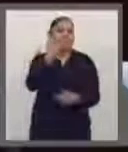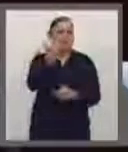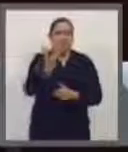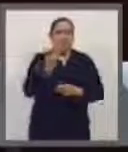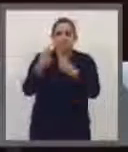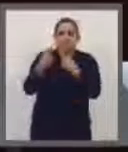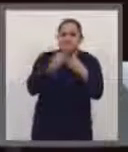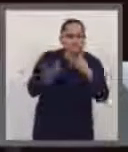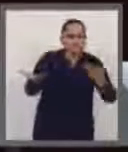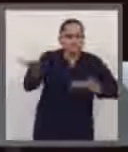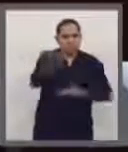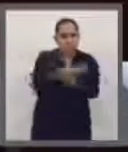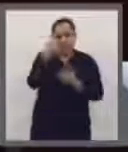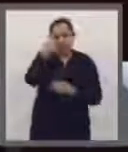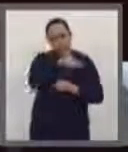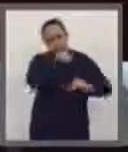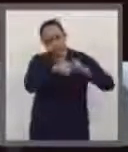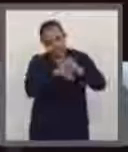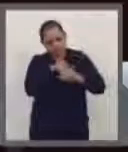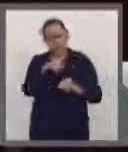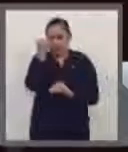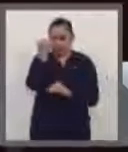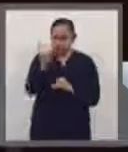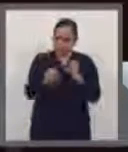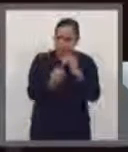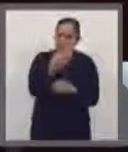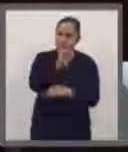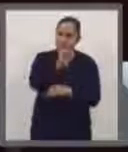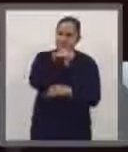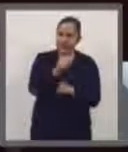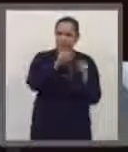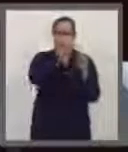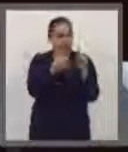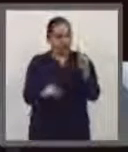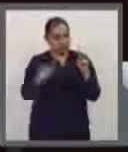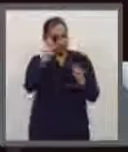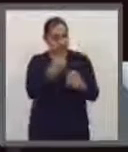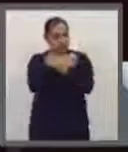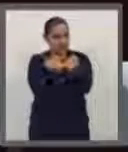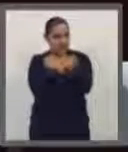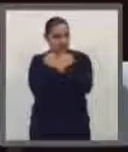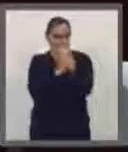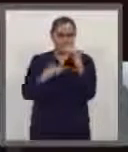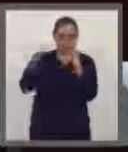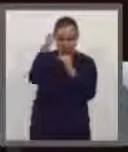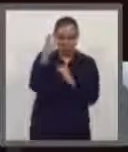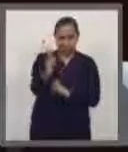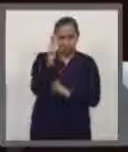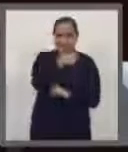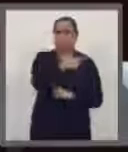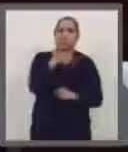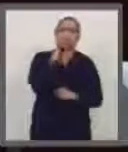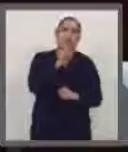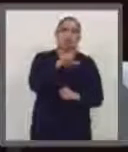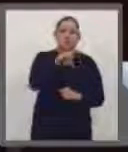formar el Sistema Nacional de la Educación Superior. El mismo senador Romero Hicks lo señaló